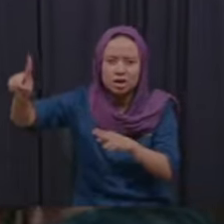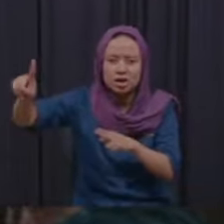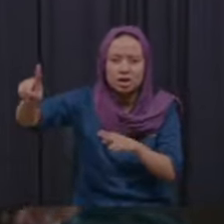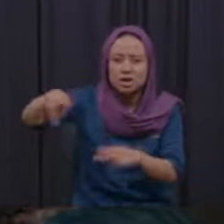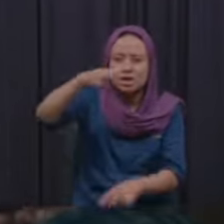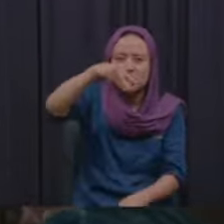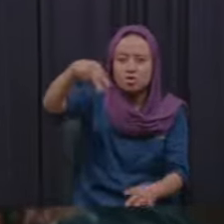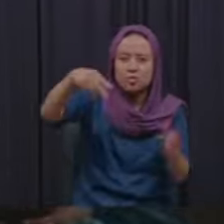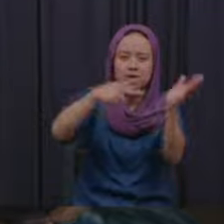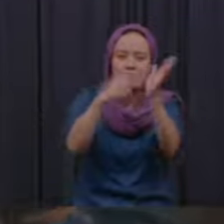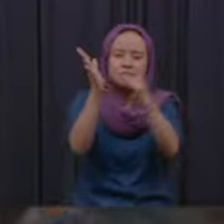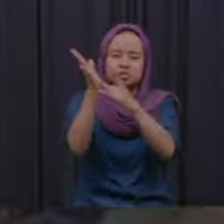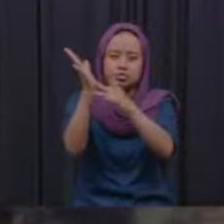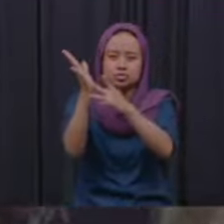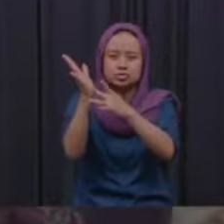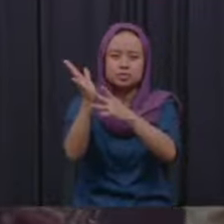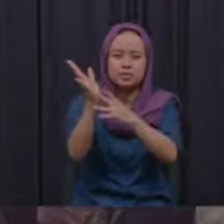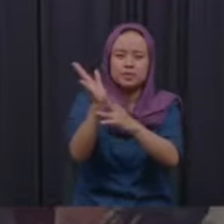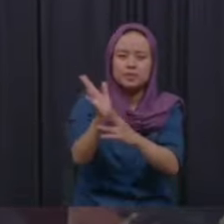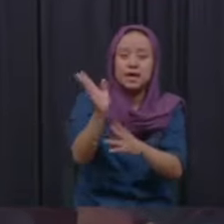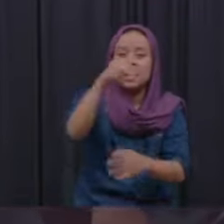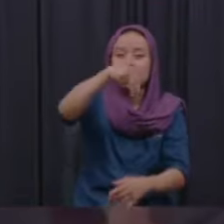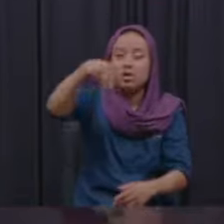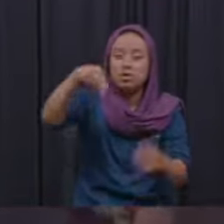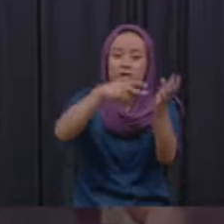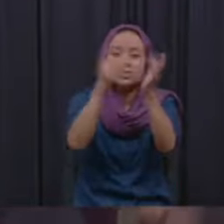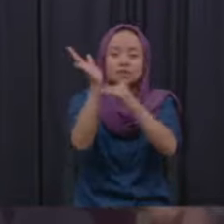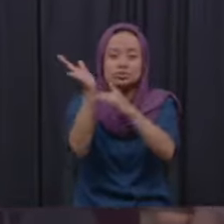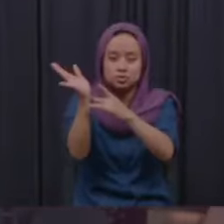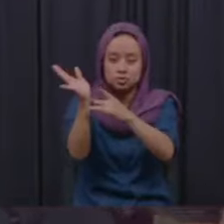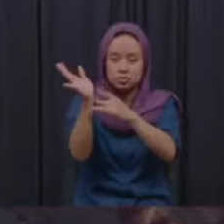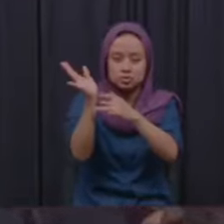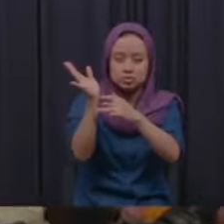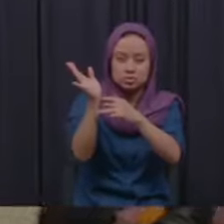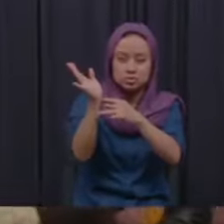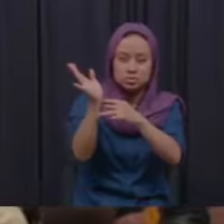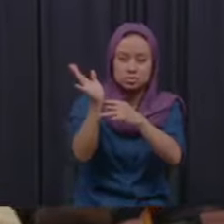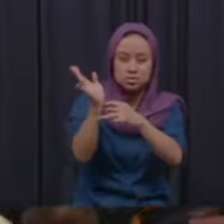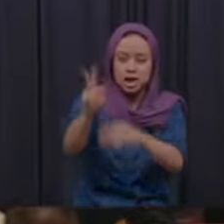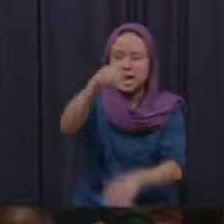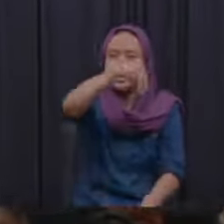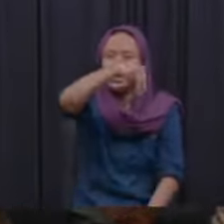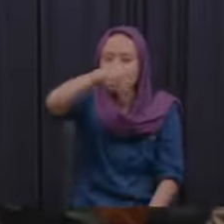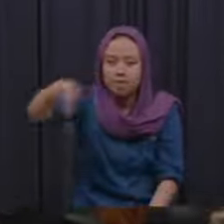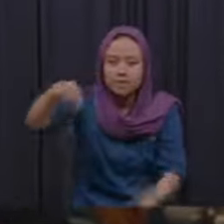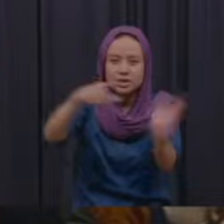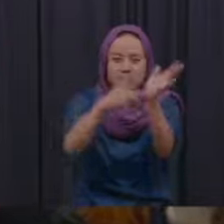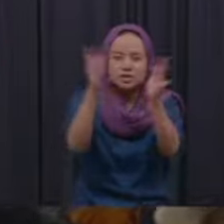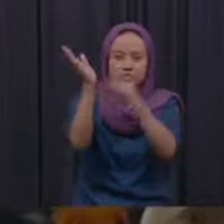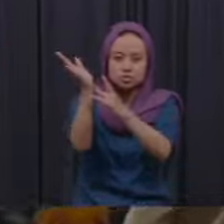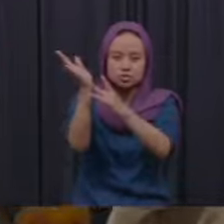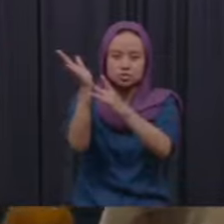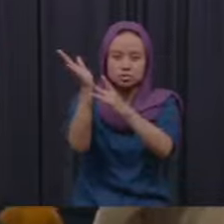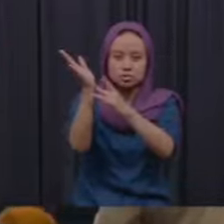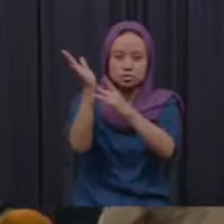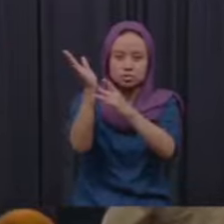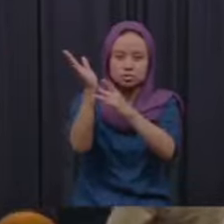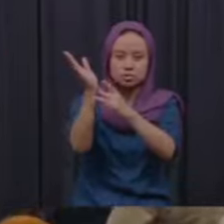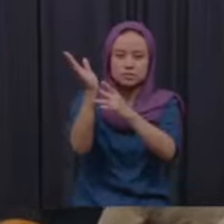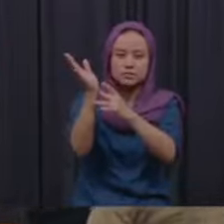En el nombre de Jesús. En el nombre de Jesús. En el nombre de Jesús.